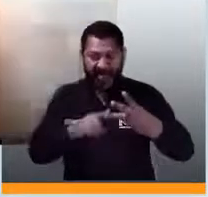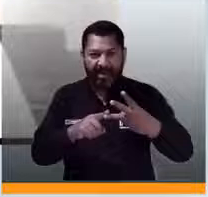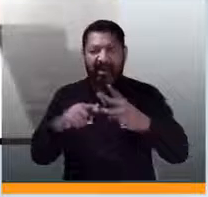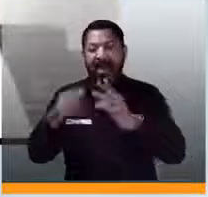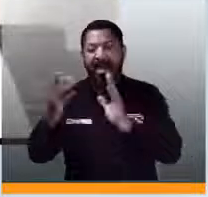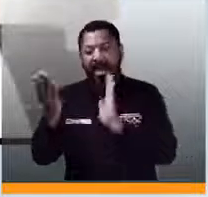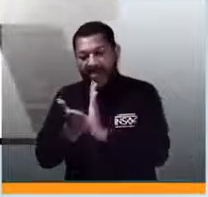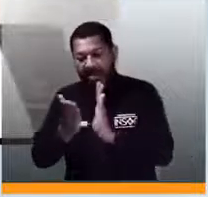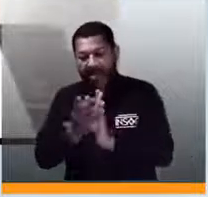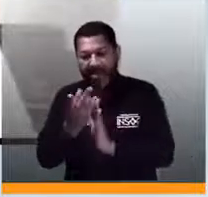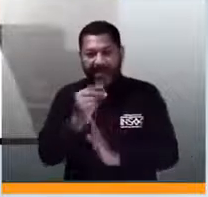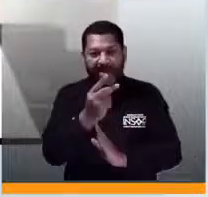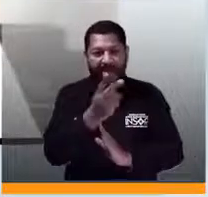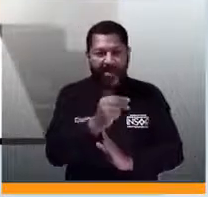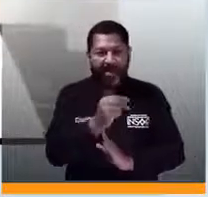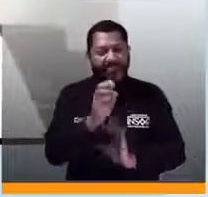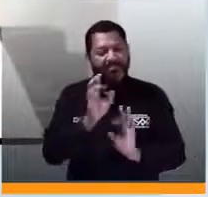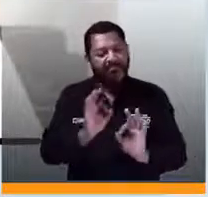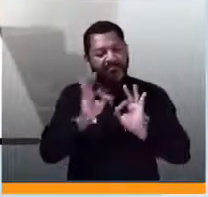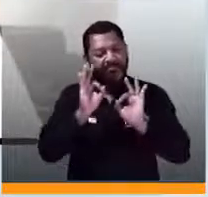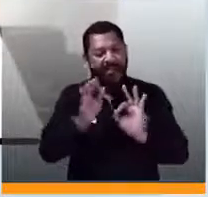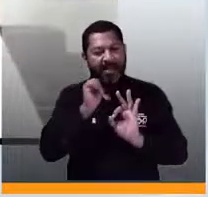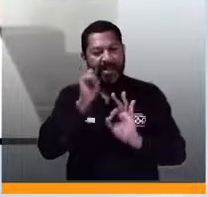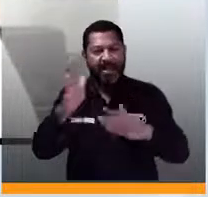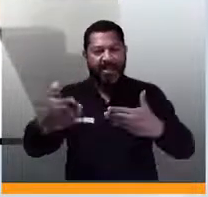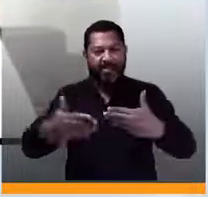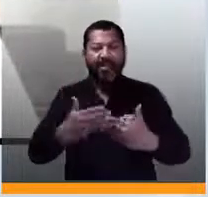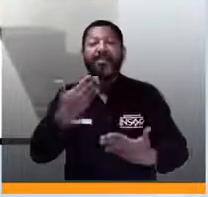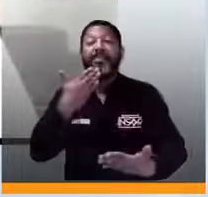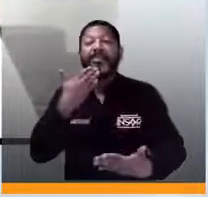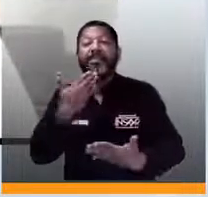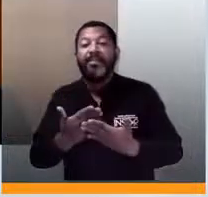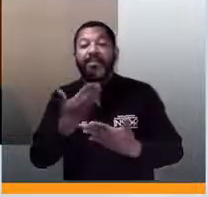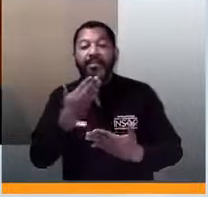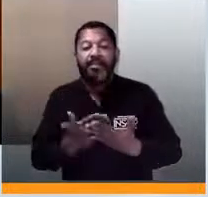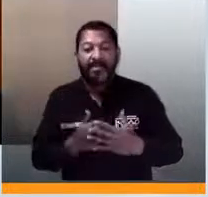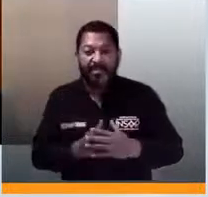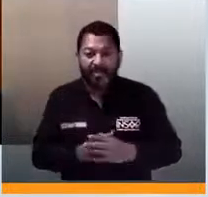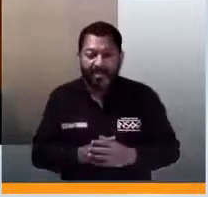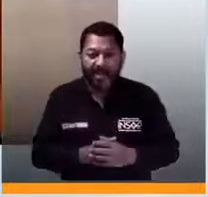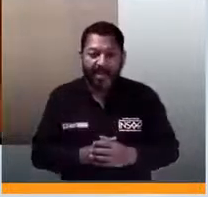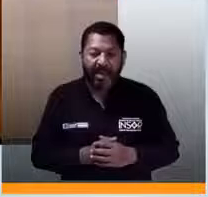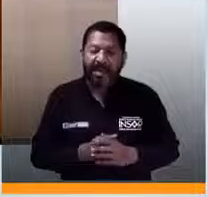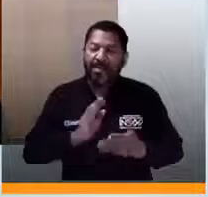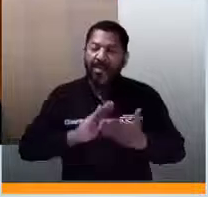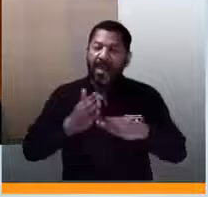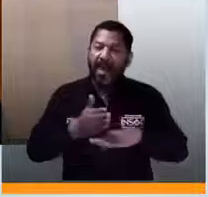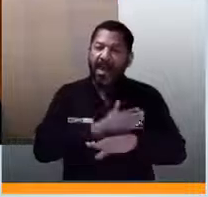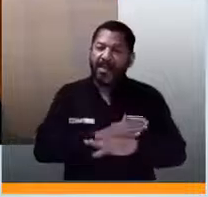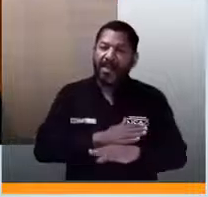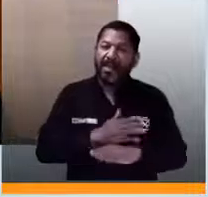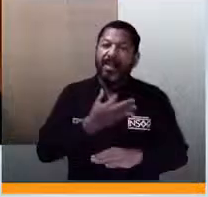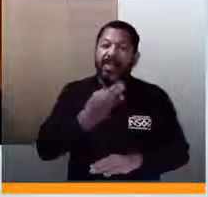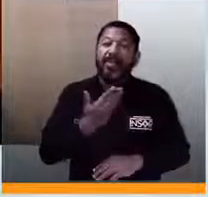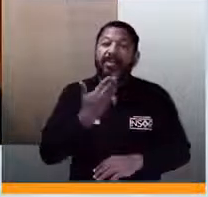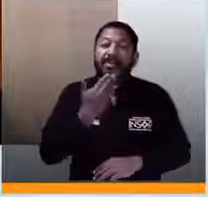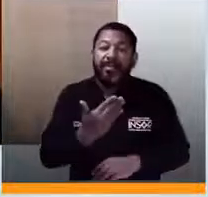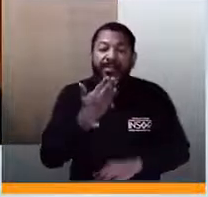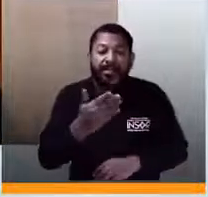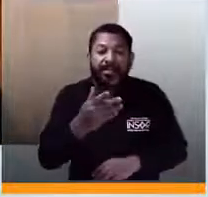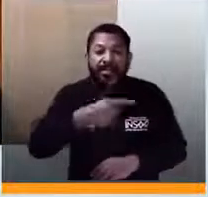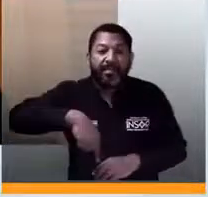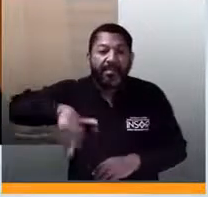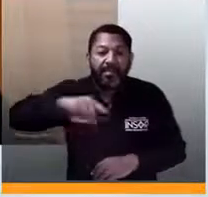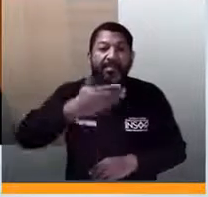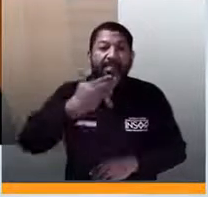para cerrar con broche de oro, ojalá. Muchísimas gracias a todos. Antes de irnos, de verdad, muchísimas gracias